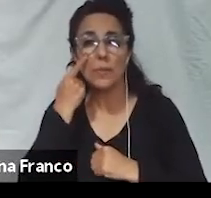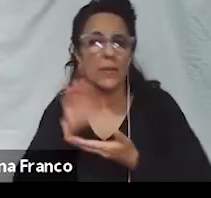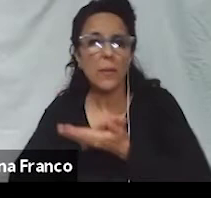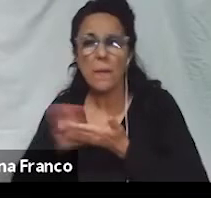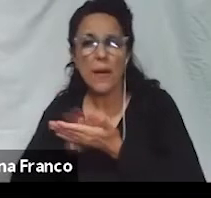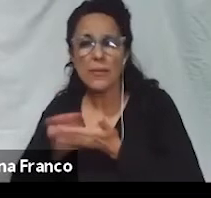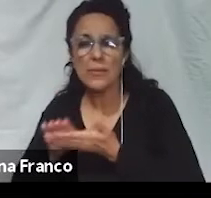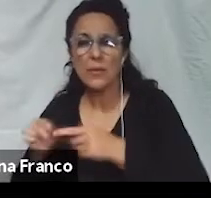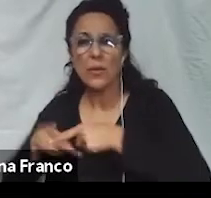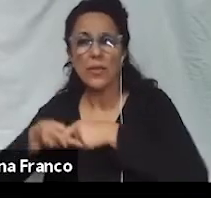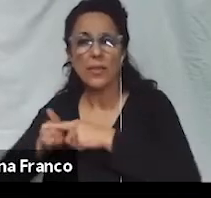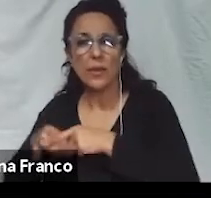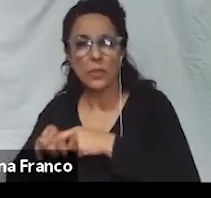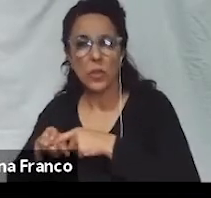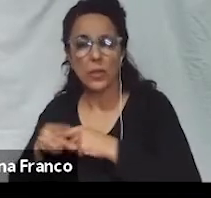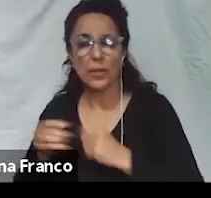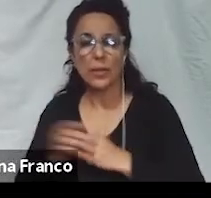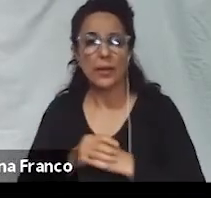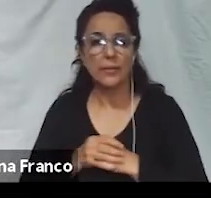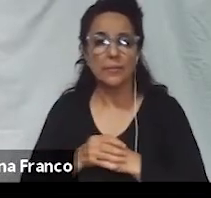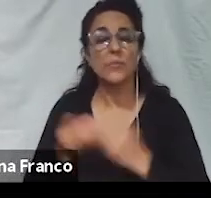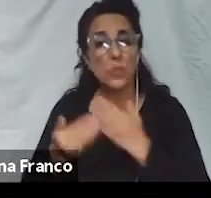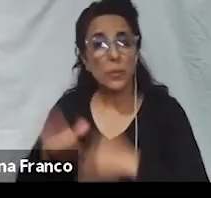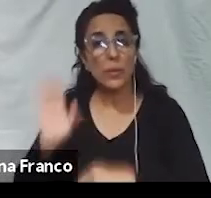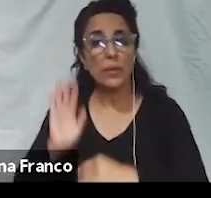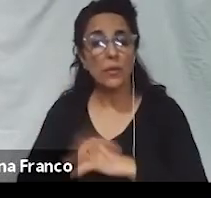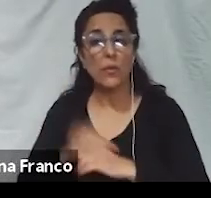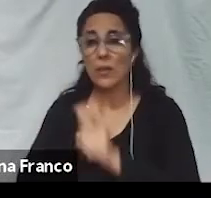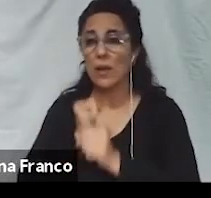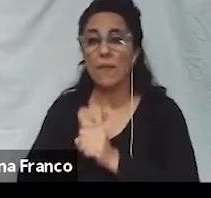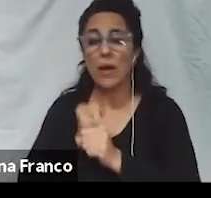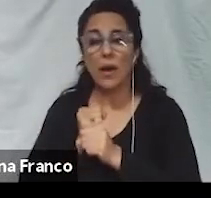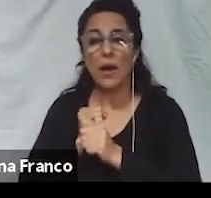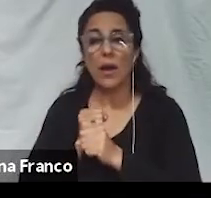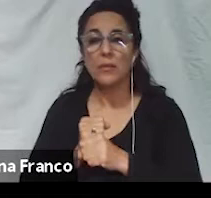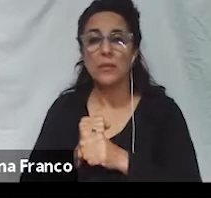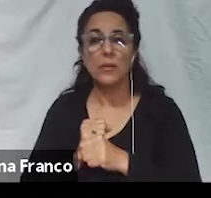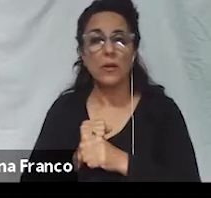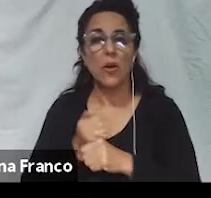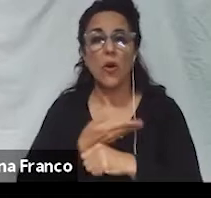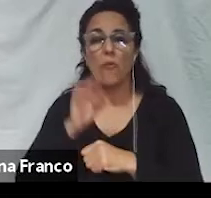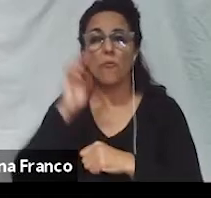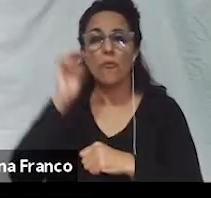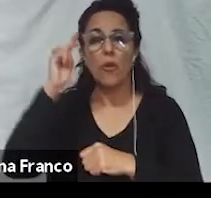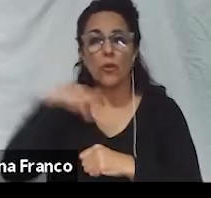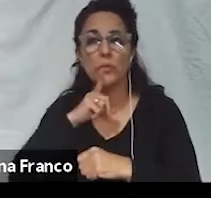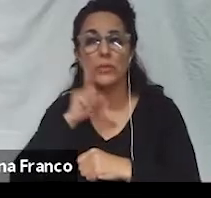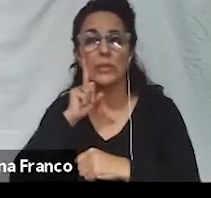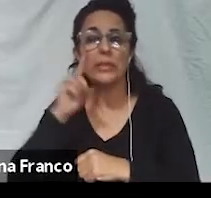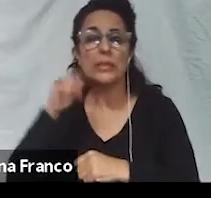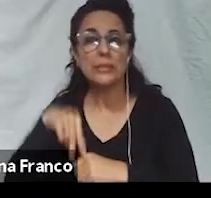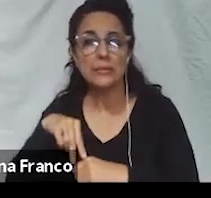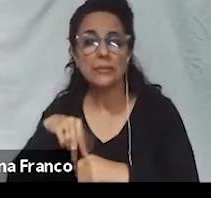conocimientos básicos en tecnología, sobre todo como estamos trabajando sobre el front-end, que es lo